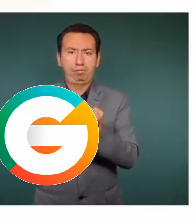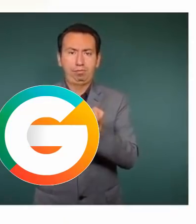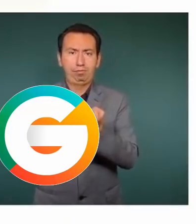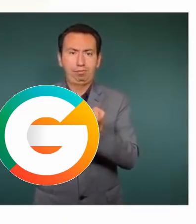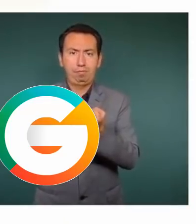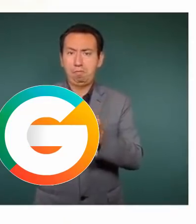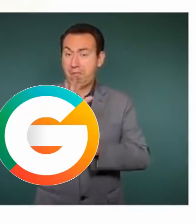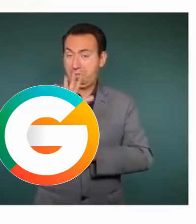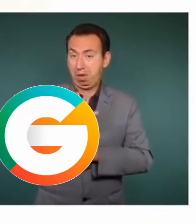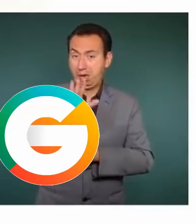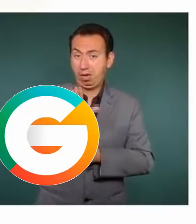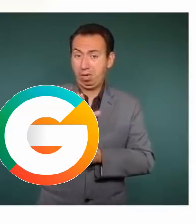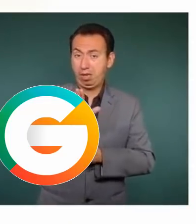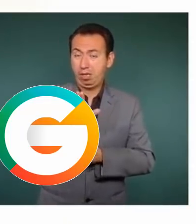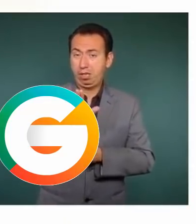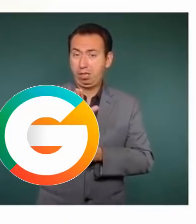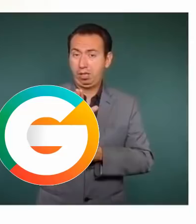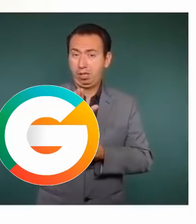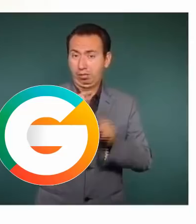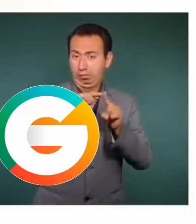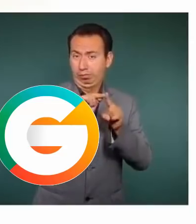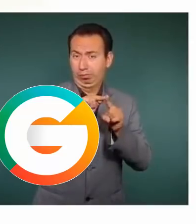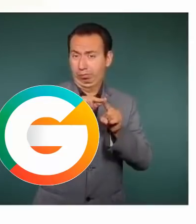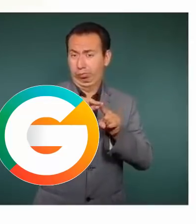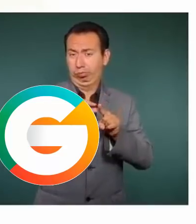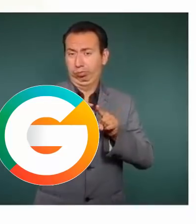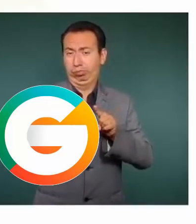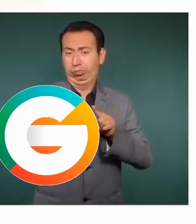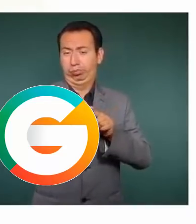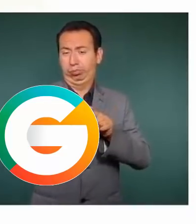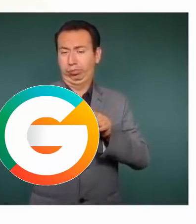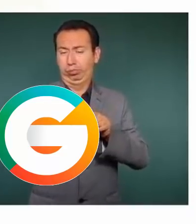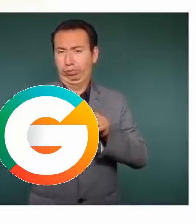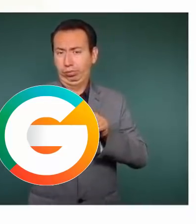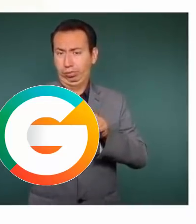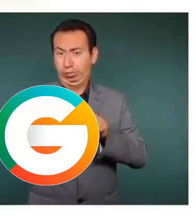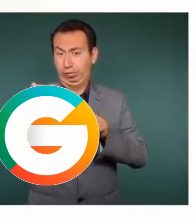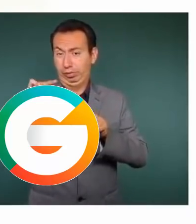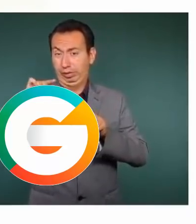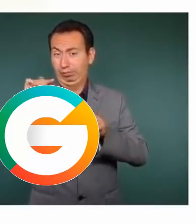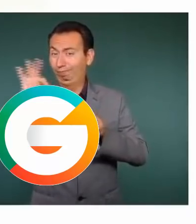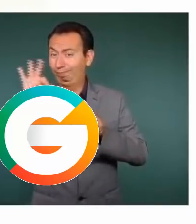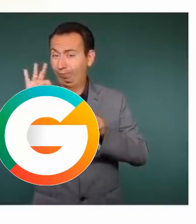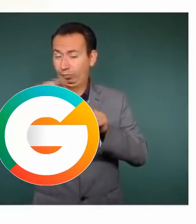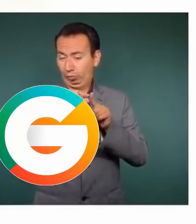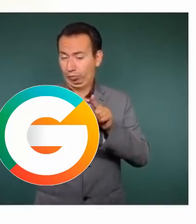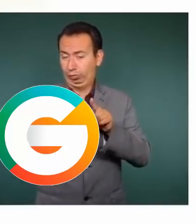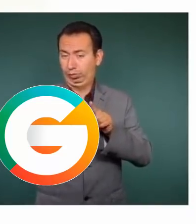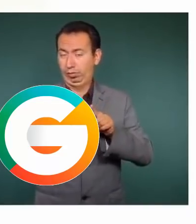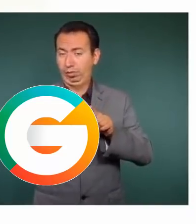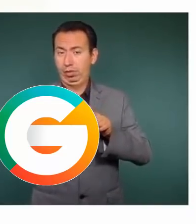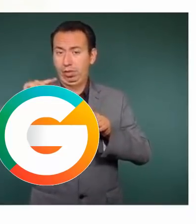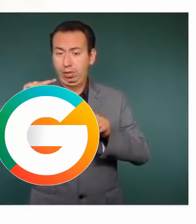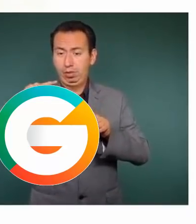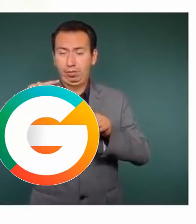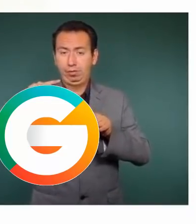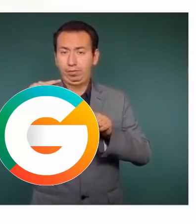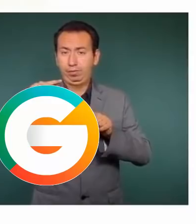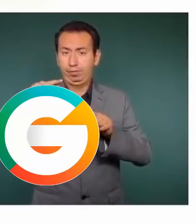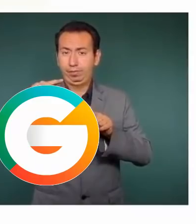una tendencia acumulada hacia la alza, aquí hay